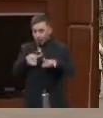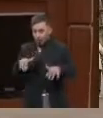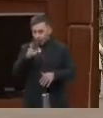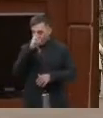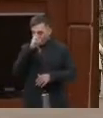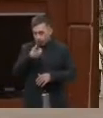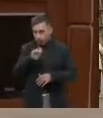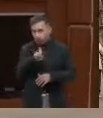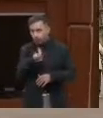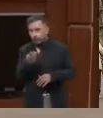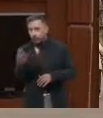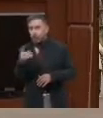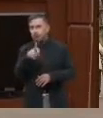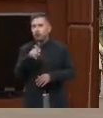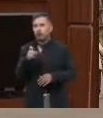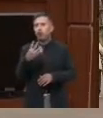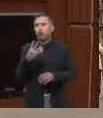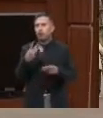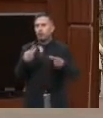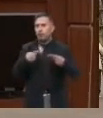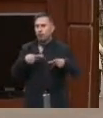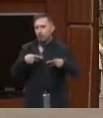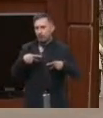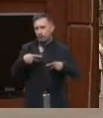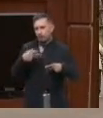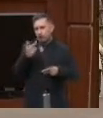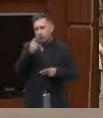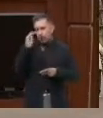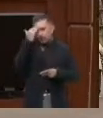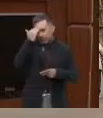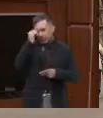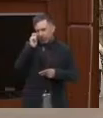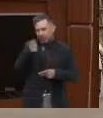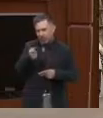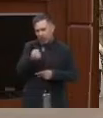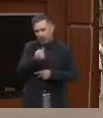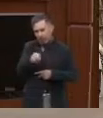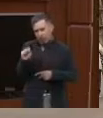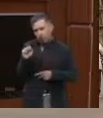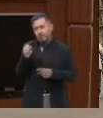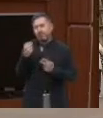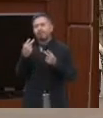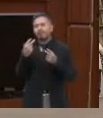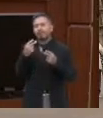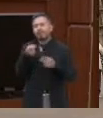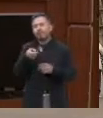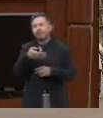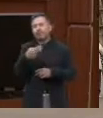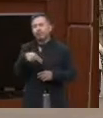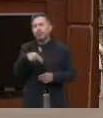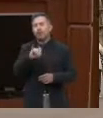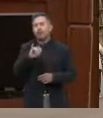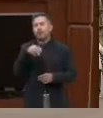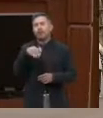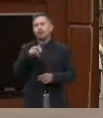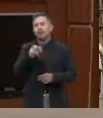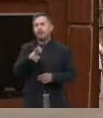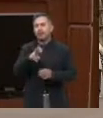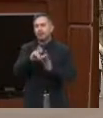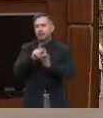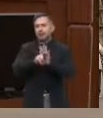104 personas famosas o influencers, y que esto se hace a través de la red social